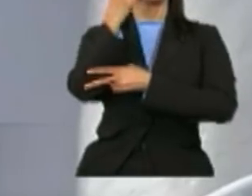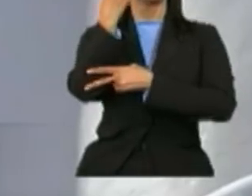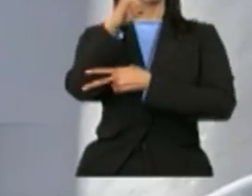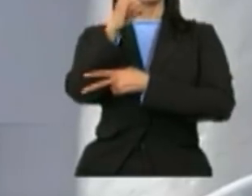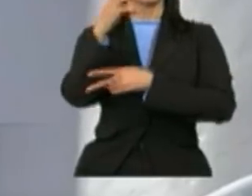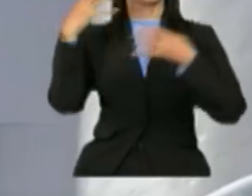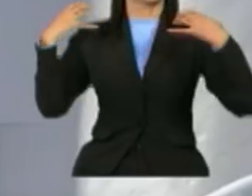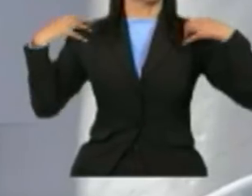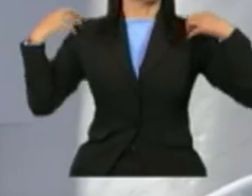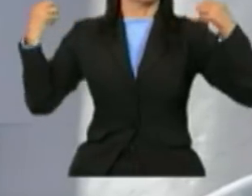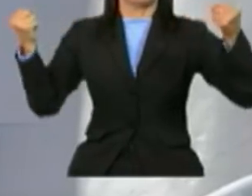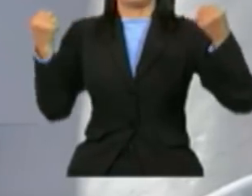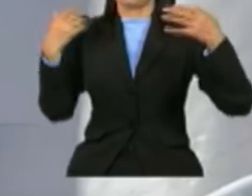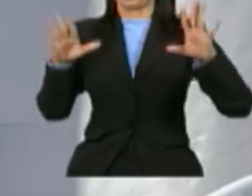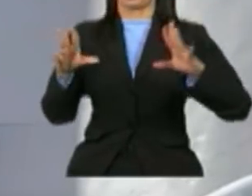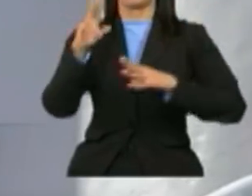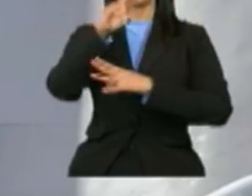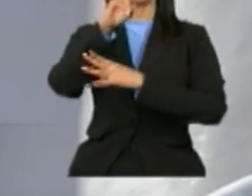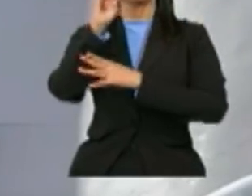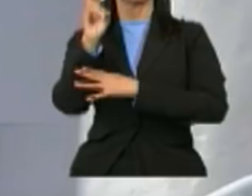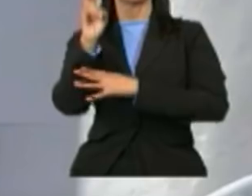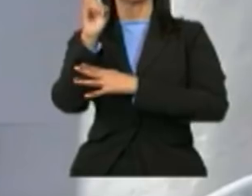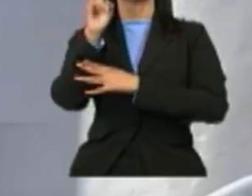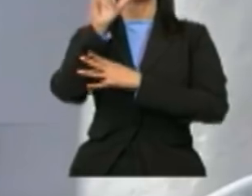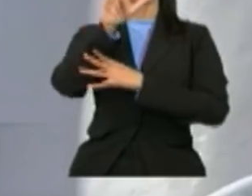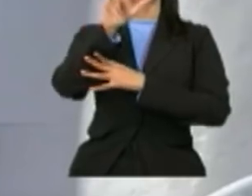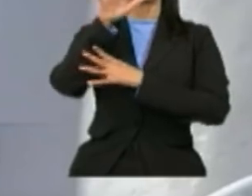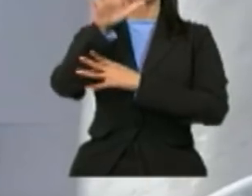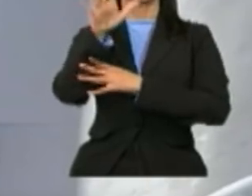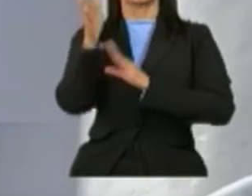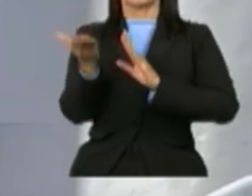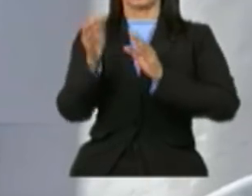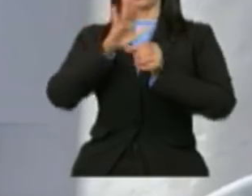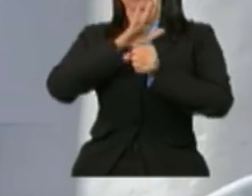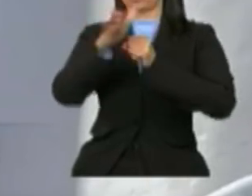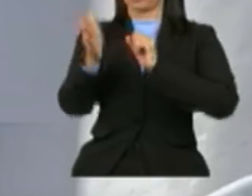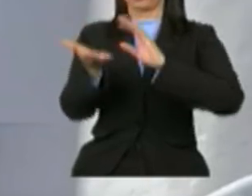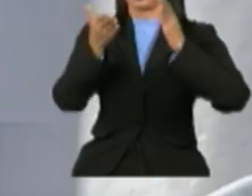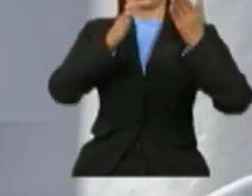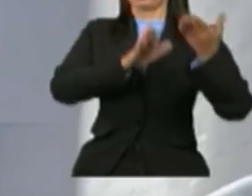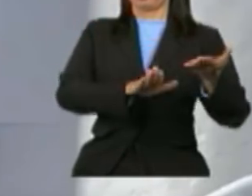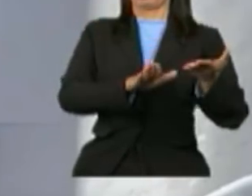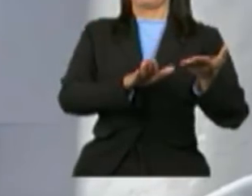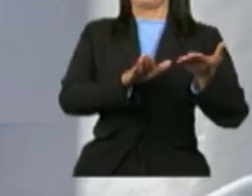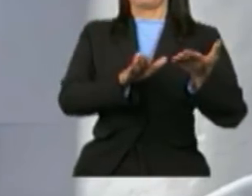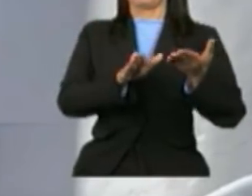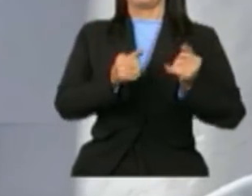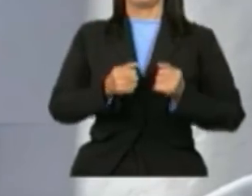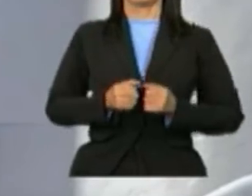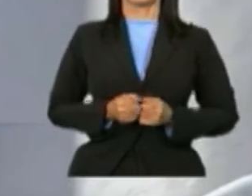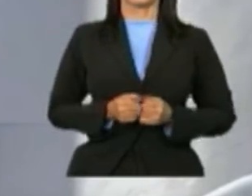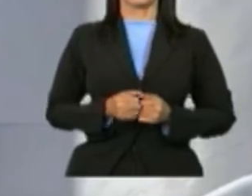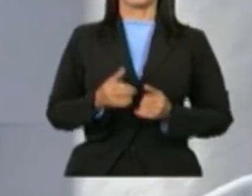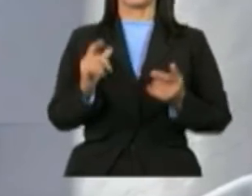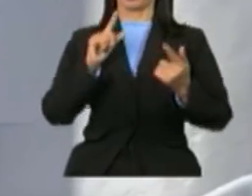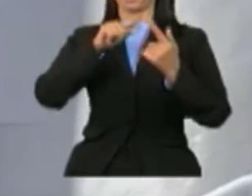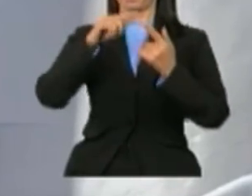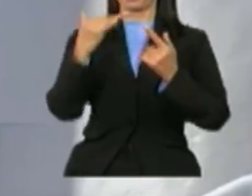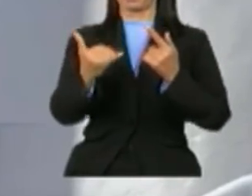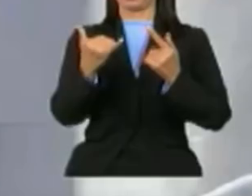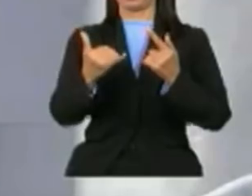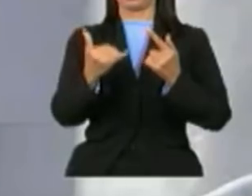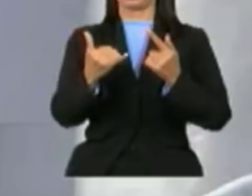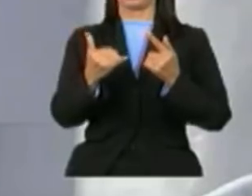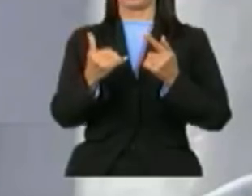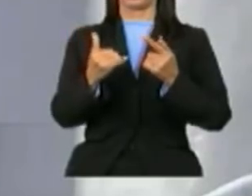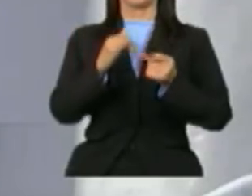416 recuperados y 235 el total de fallecidos en a la fecha, con